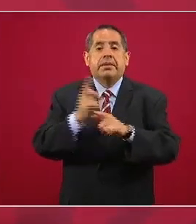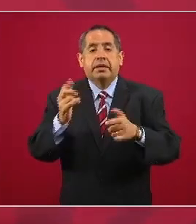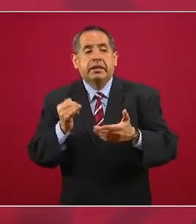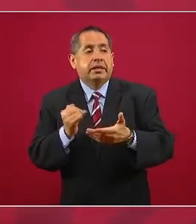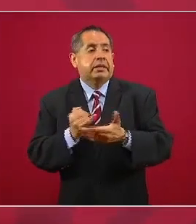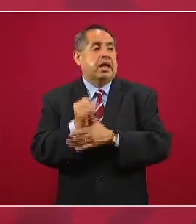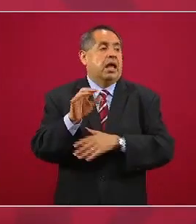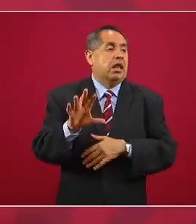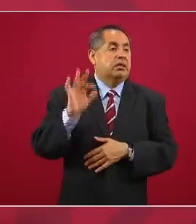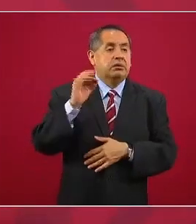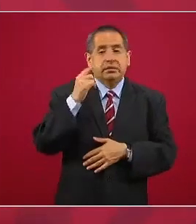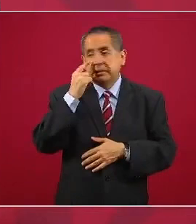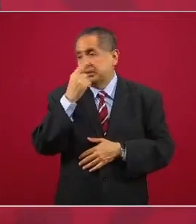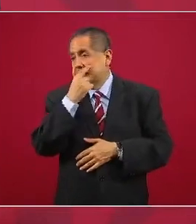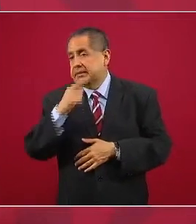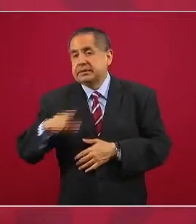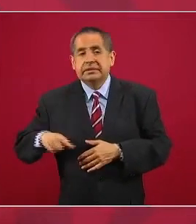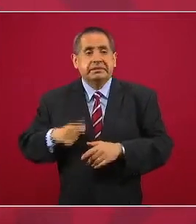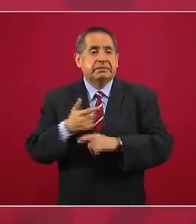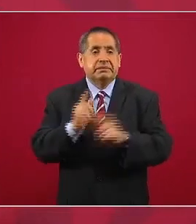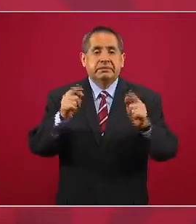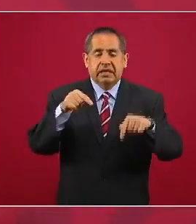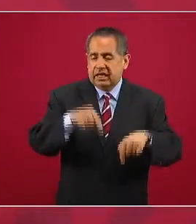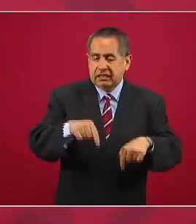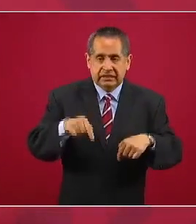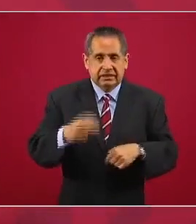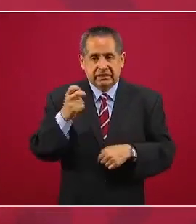libertad lo que prevalece.